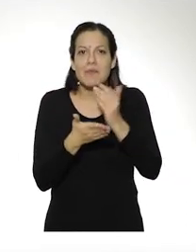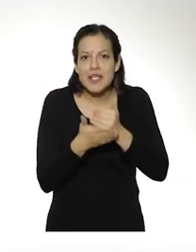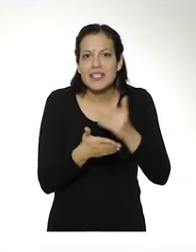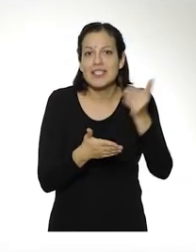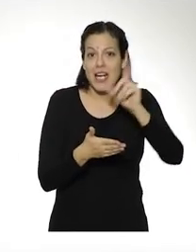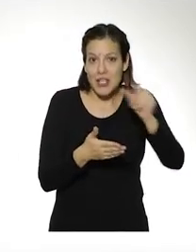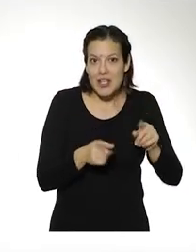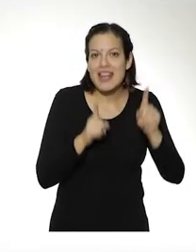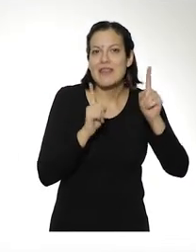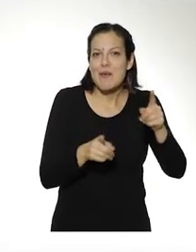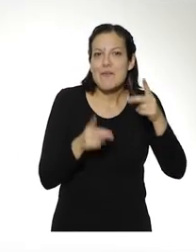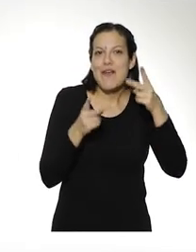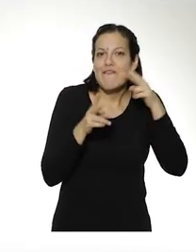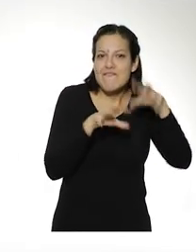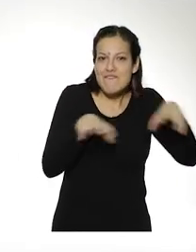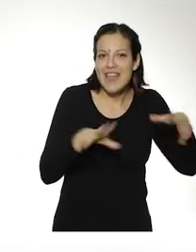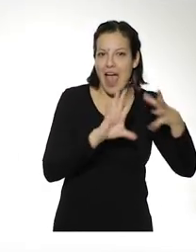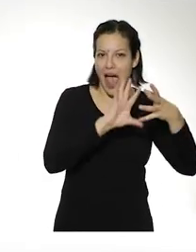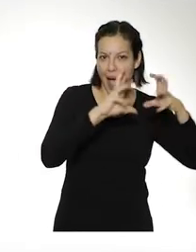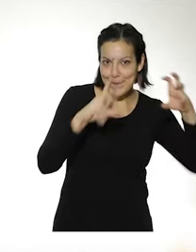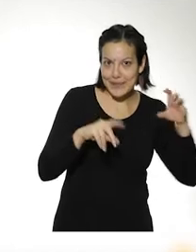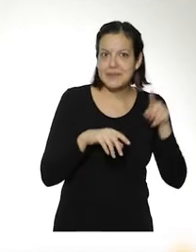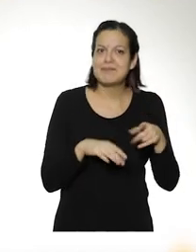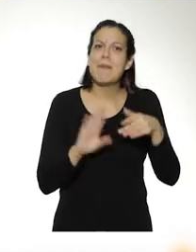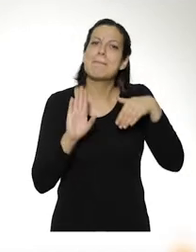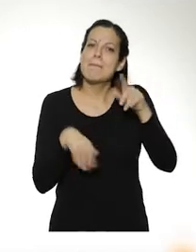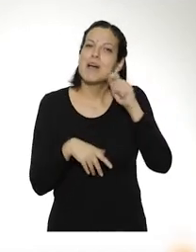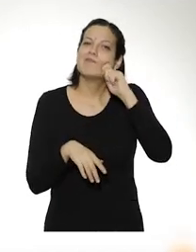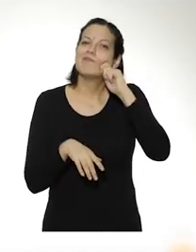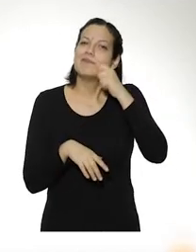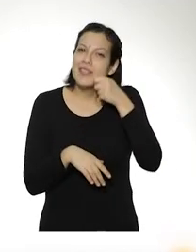y también en ferias de ambiente. Yo creo que lo más lindo de participar